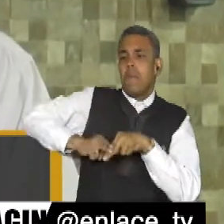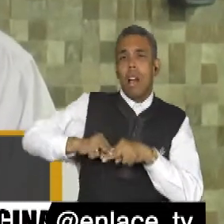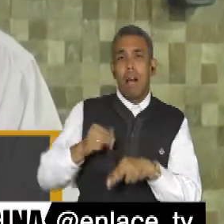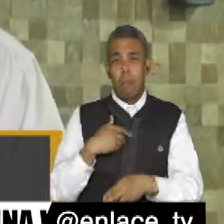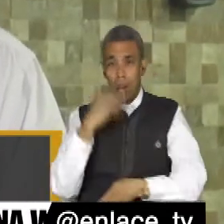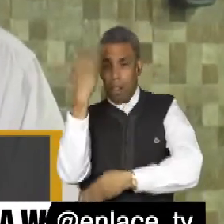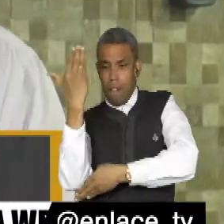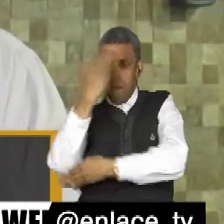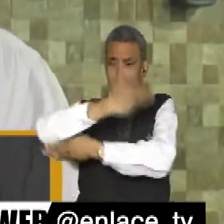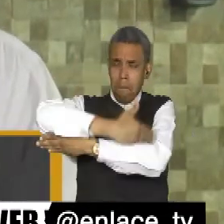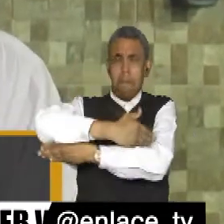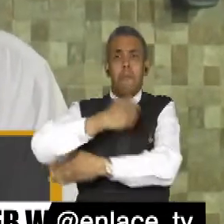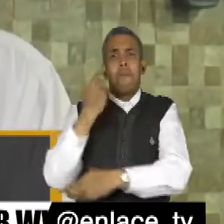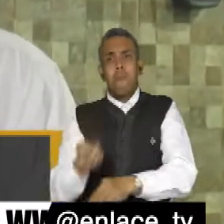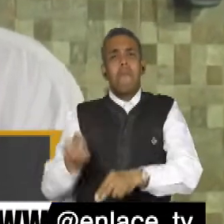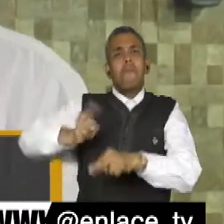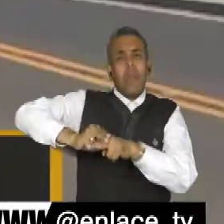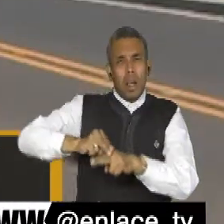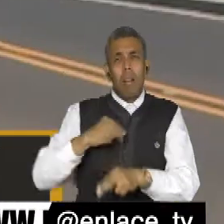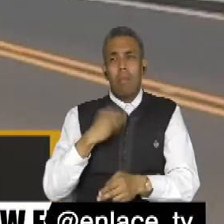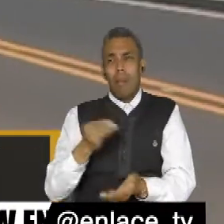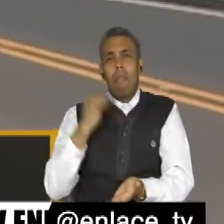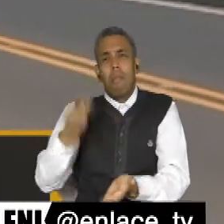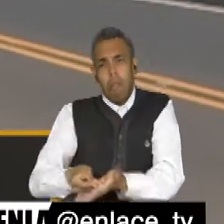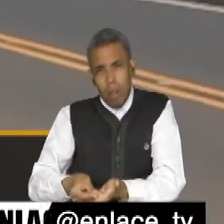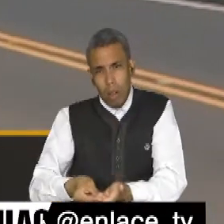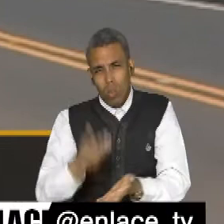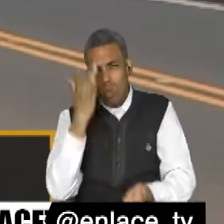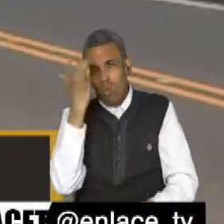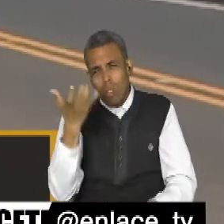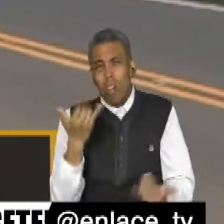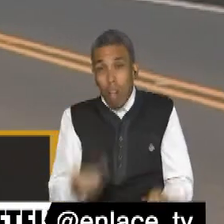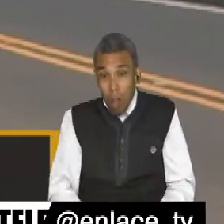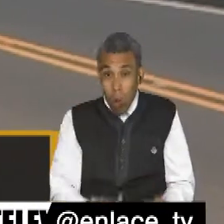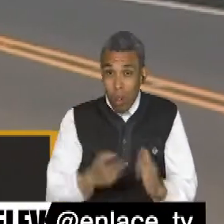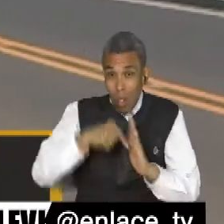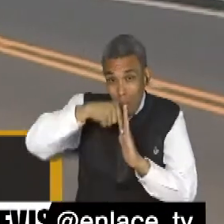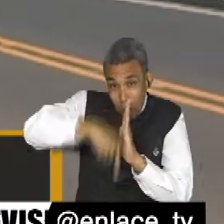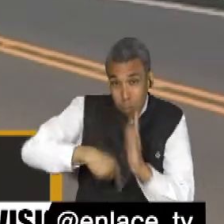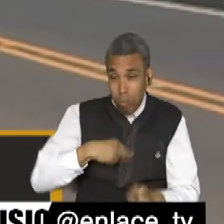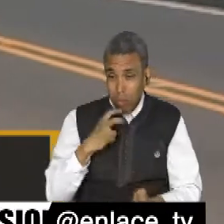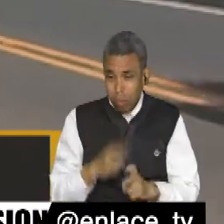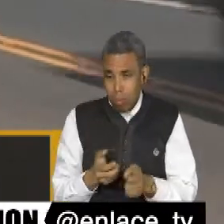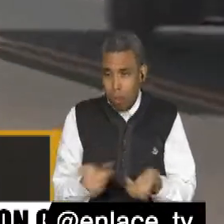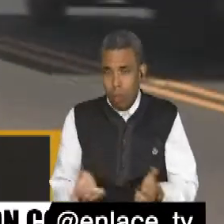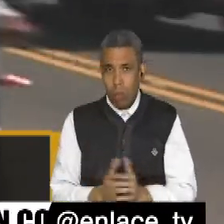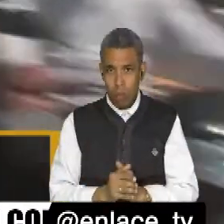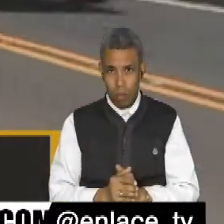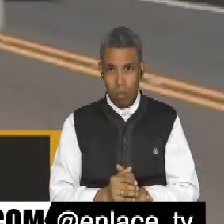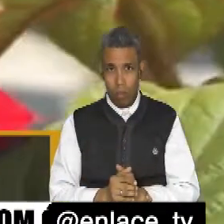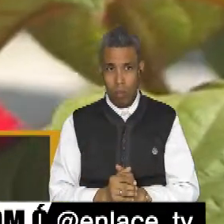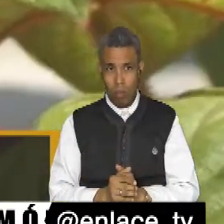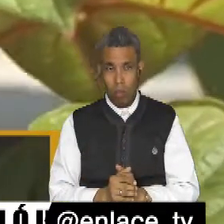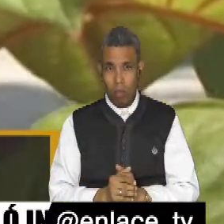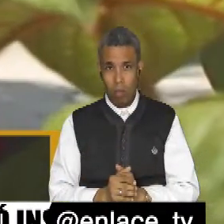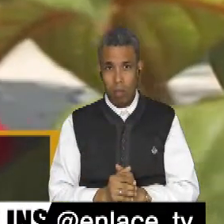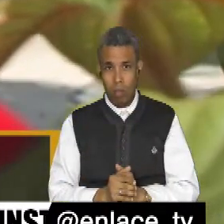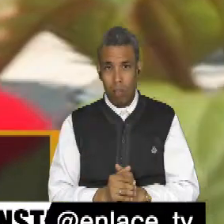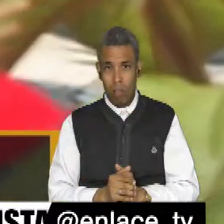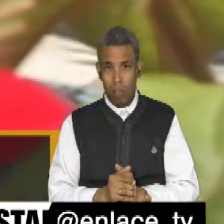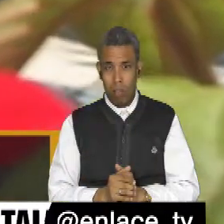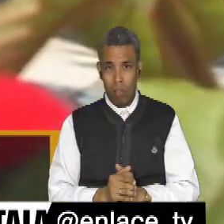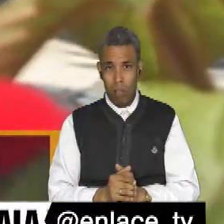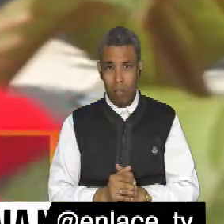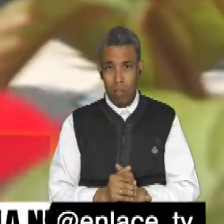tan difícil económicamente para la ciudad. Enlace Noticias pudo conocer que el peaje de Tienda Nueva desaparece y se convierte en 2, uno a la altura